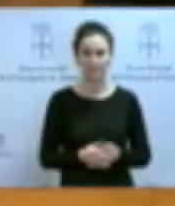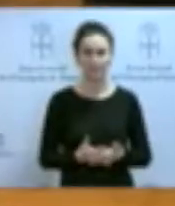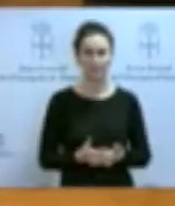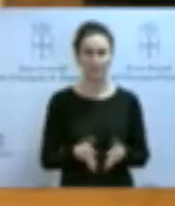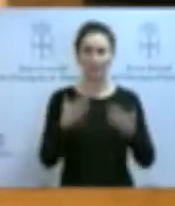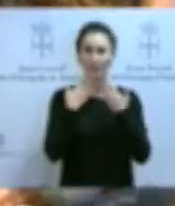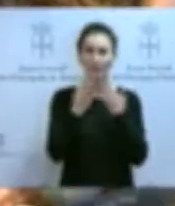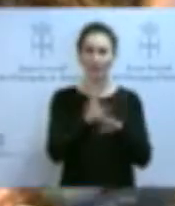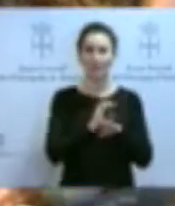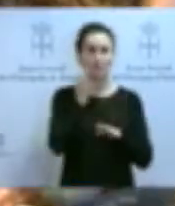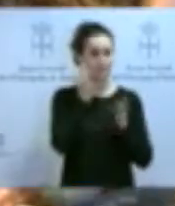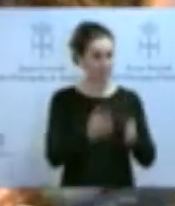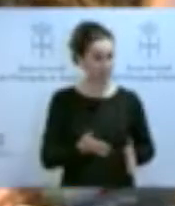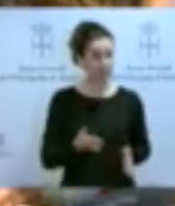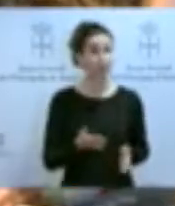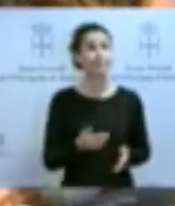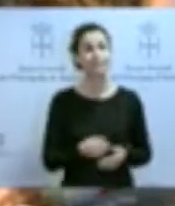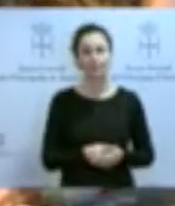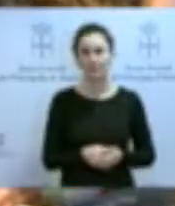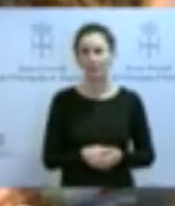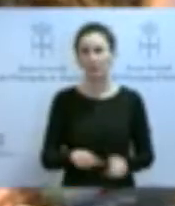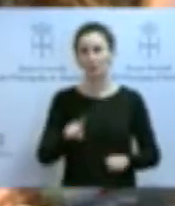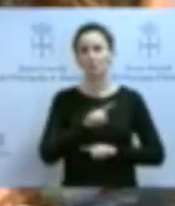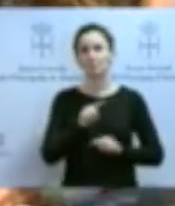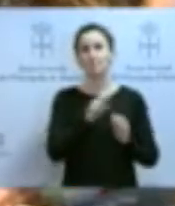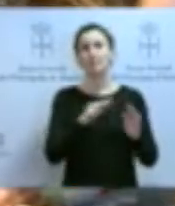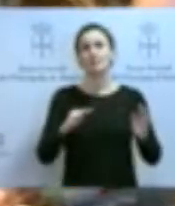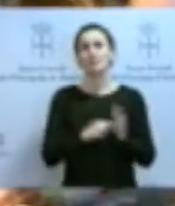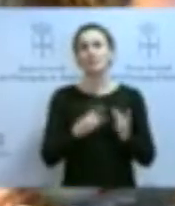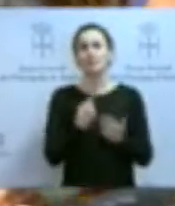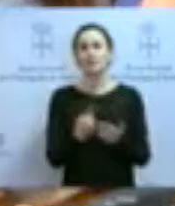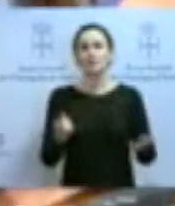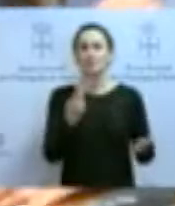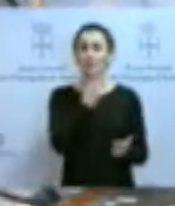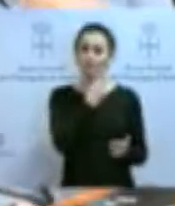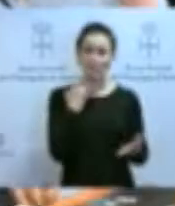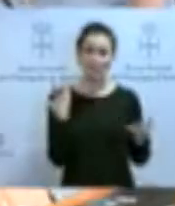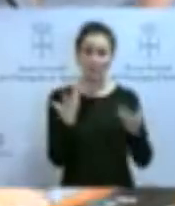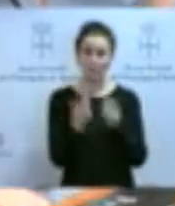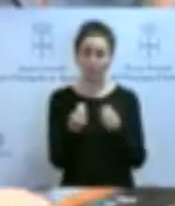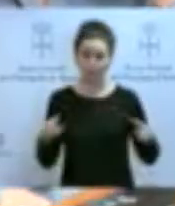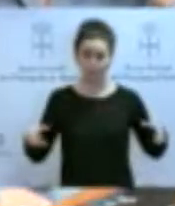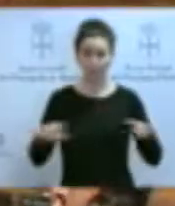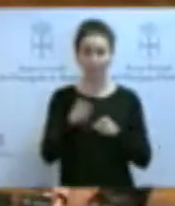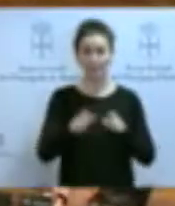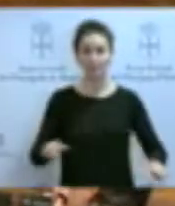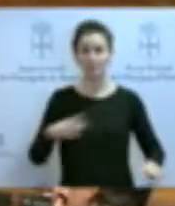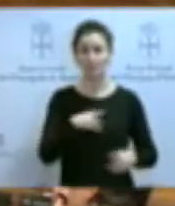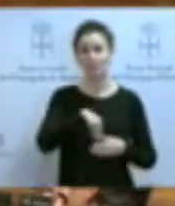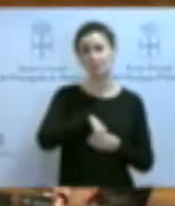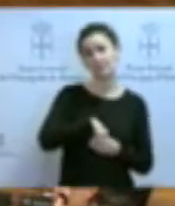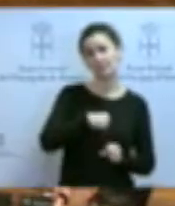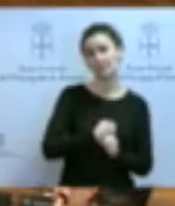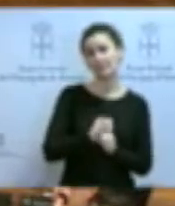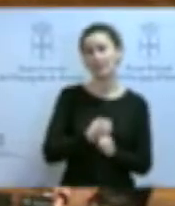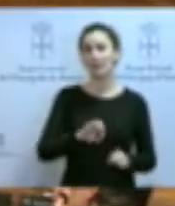Gracias, señora consejera. Que yo lo vea. En noviembre de 2016, usted se comprometió con la Junta de Personal Funcionario a iniciar en